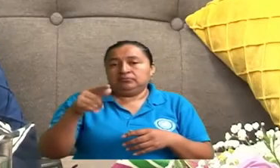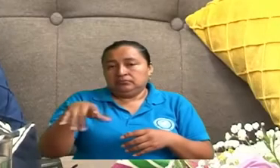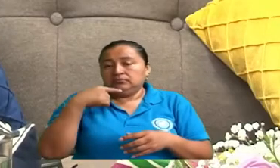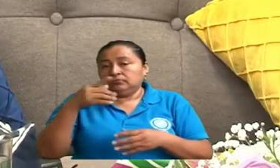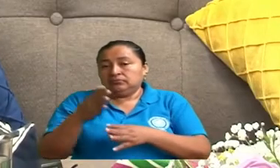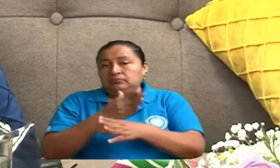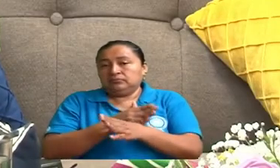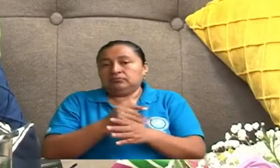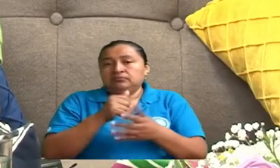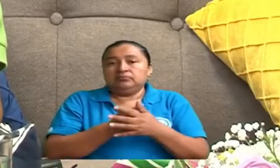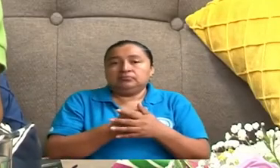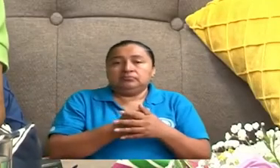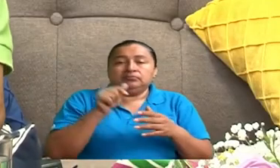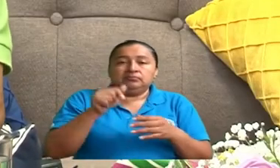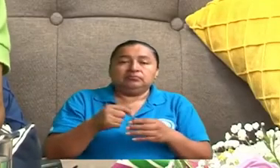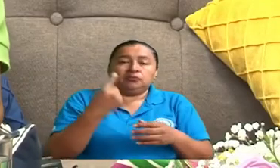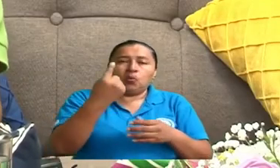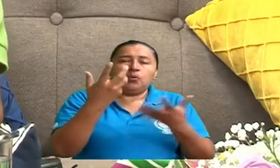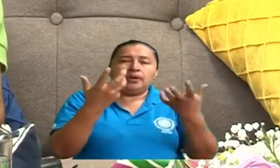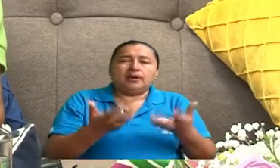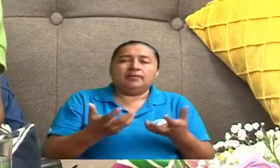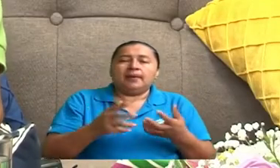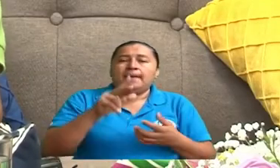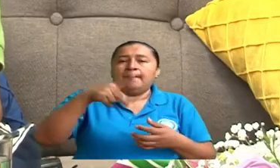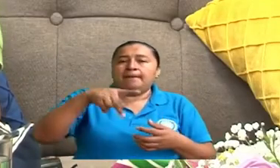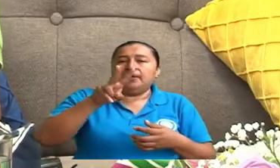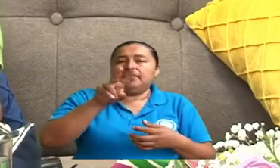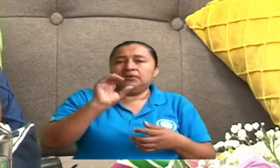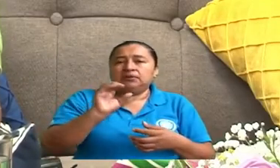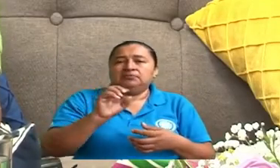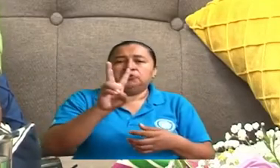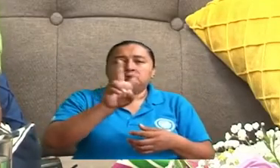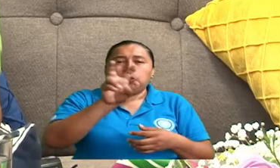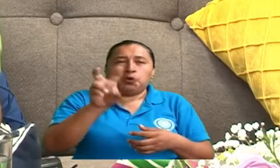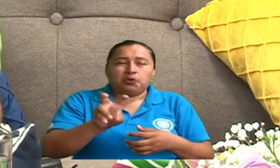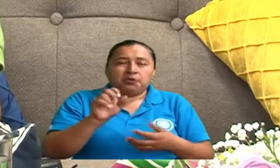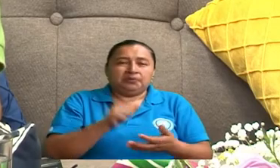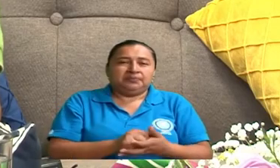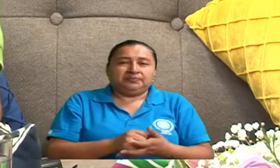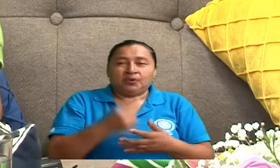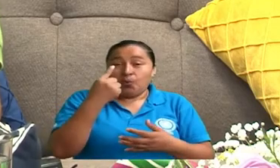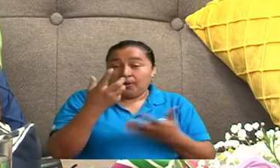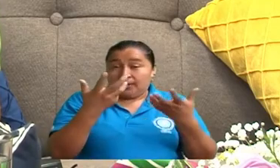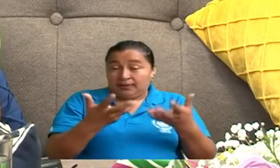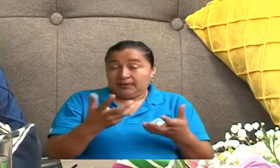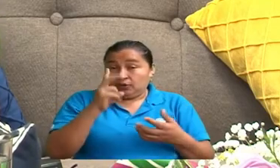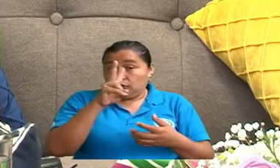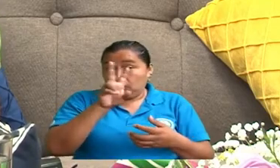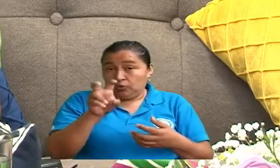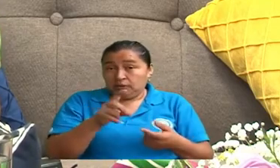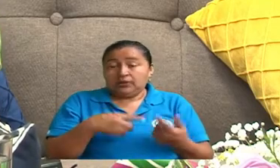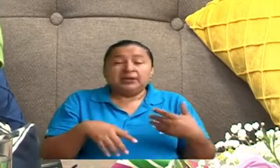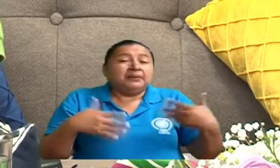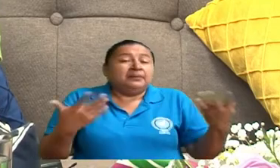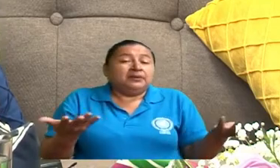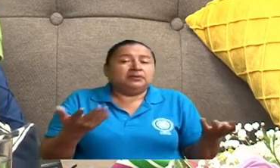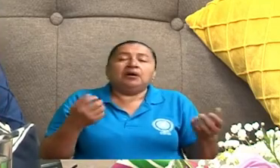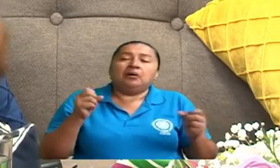aquí. Por la libra de PVC apenas te están dando 2 córdobas. Mira bien, 2 córdobas. ¿Y qué pasa?